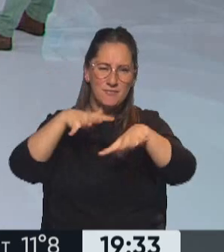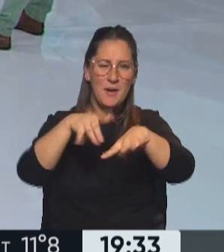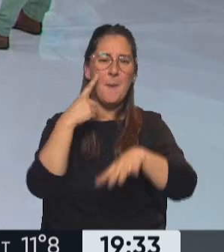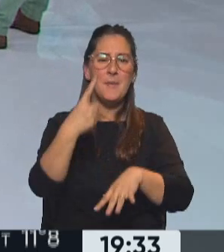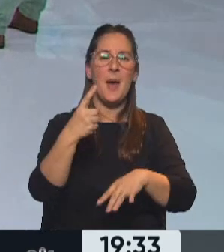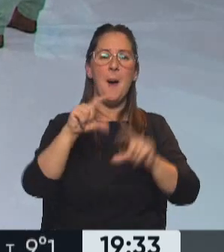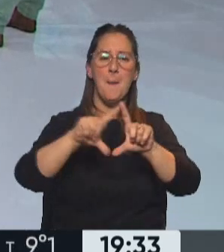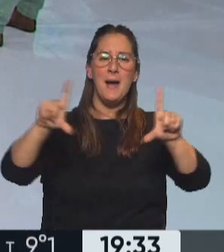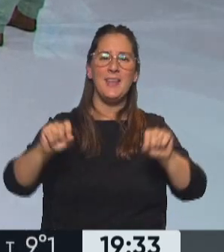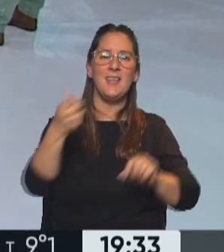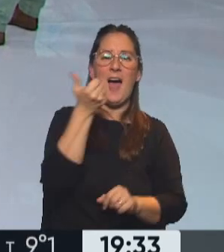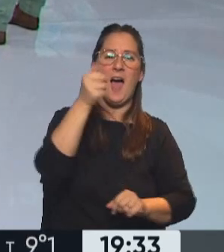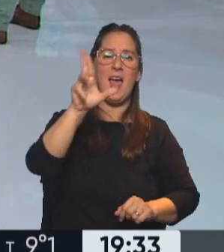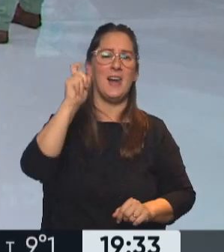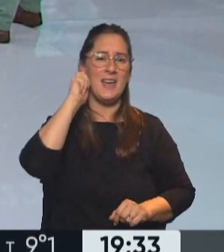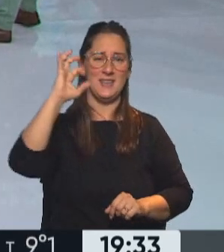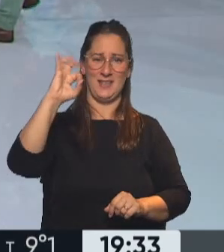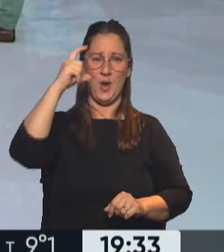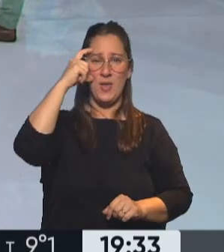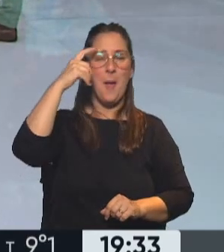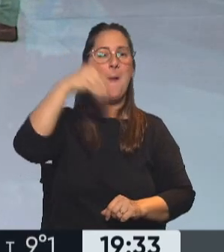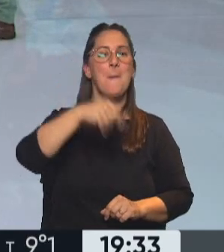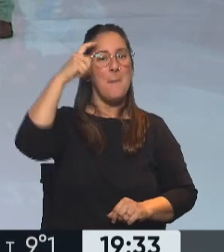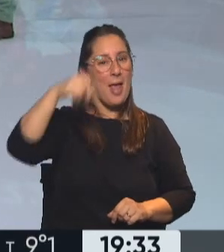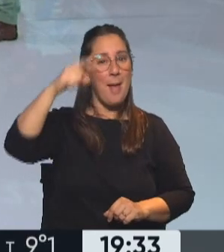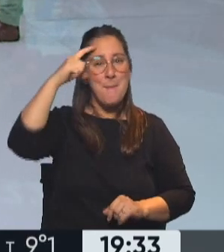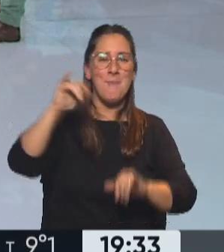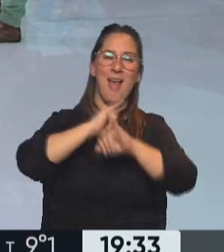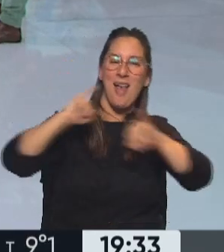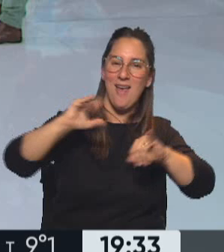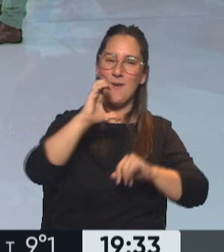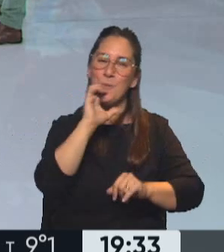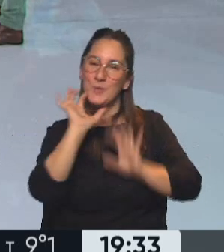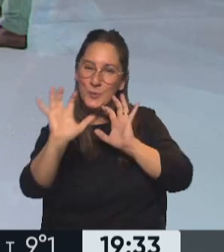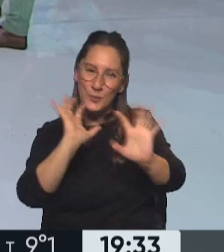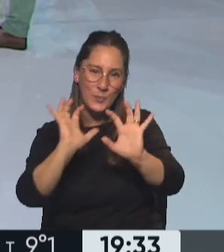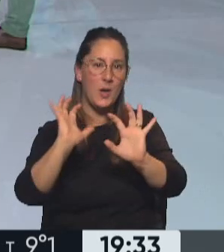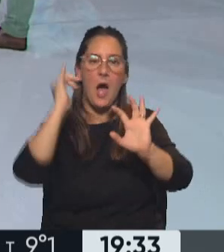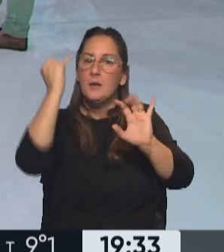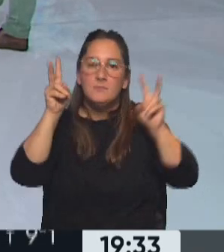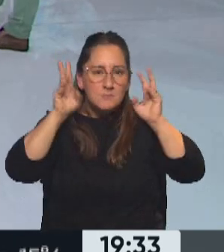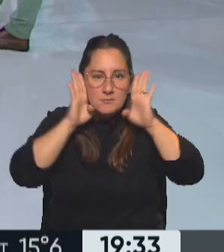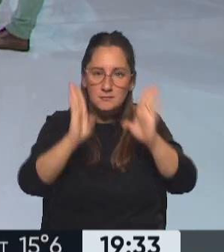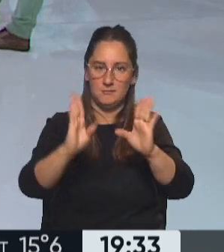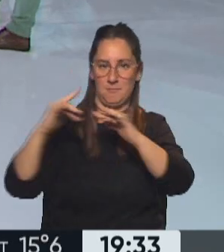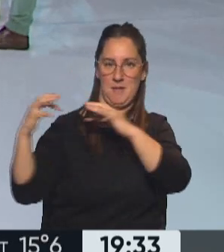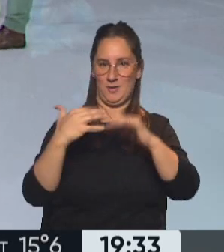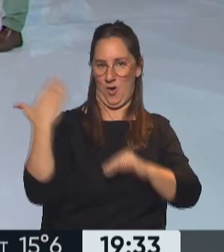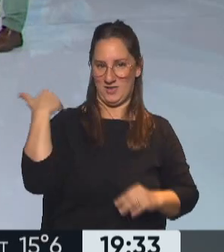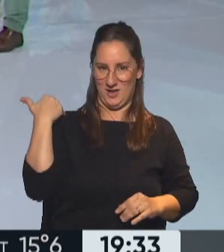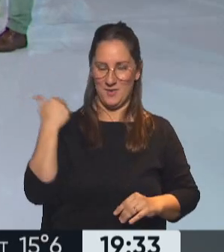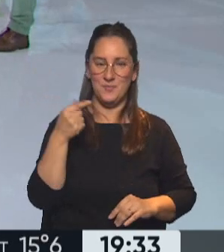patente, ARG010. Es muy lindo. Los memes están en el mundo. Es muy lindo. Todas las redes están con este partido. Lo que pasa es que